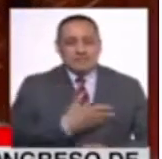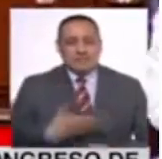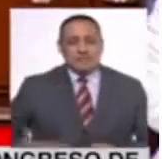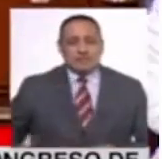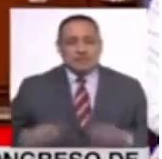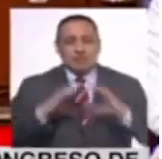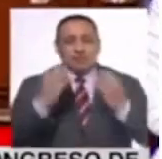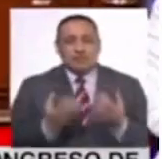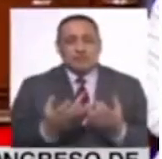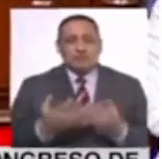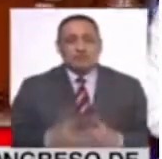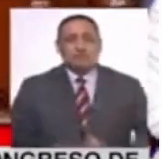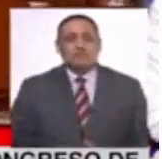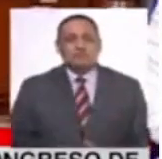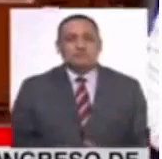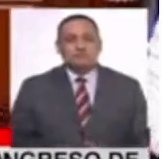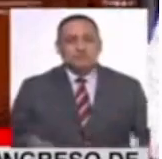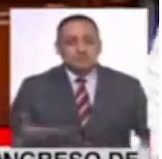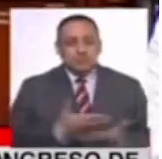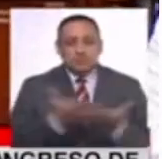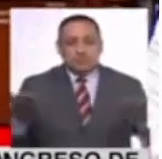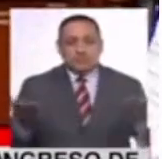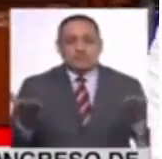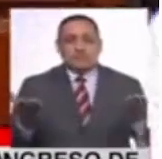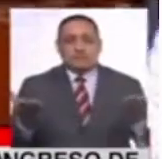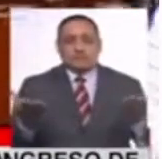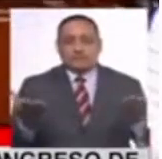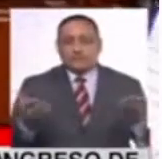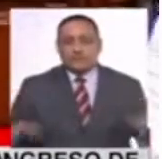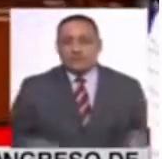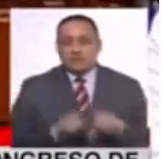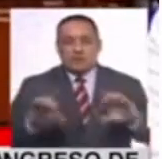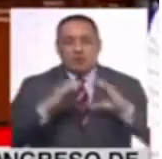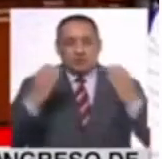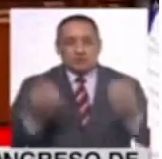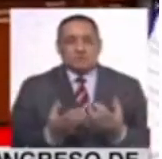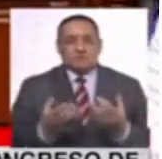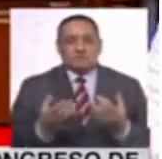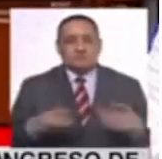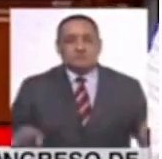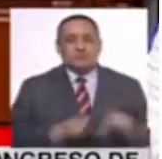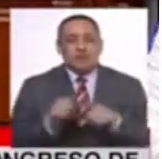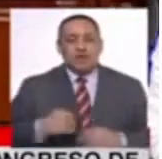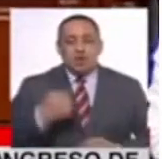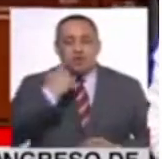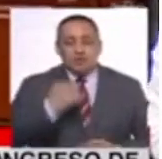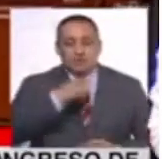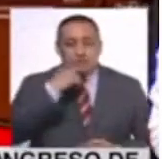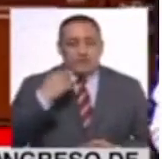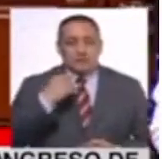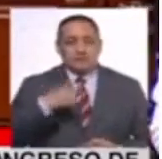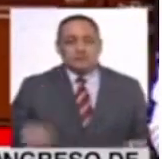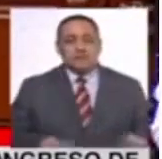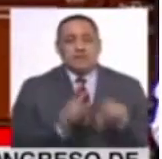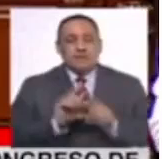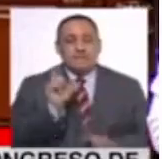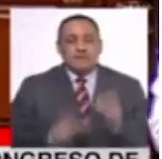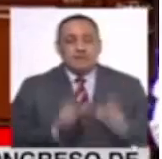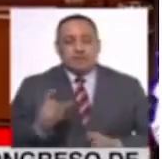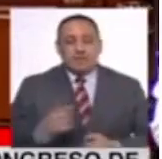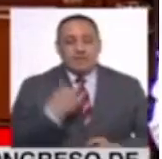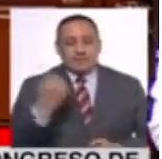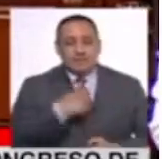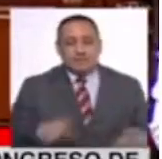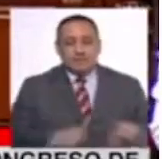del Congreso de la República, distinguidos congresistas, damas y caballeros, ciudadanos